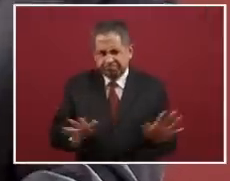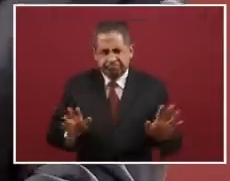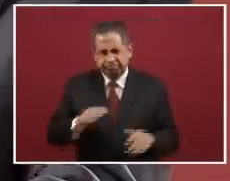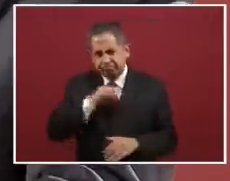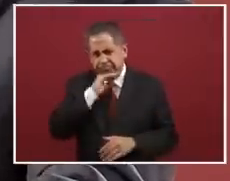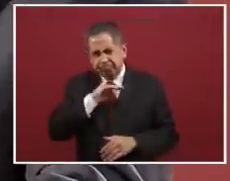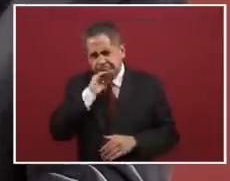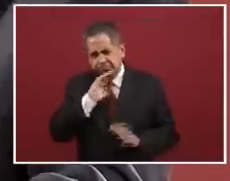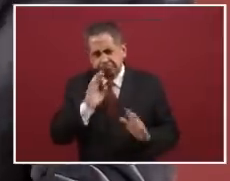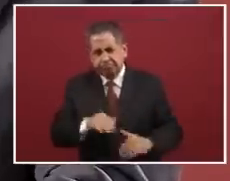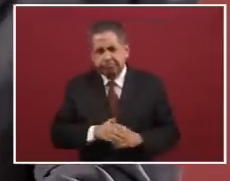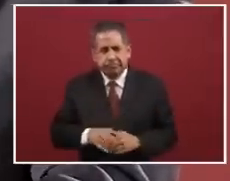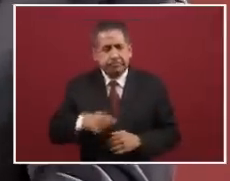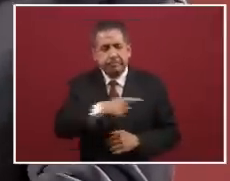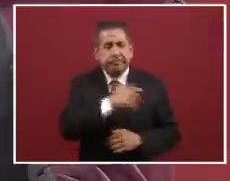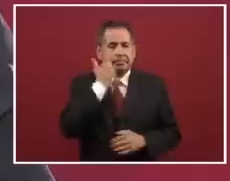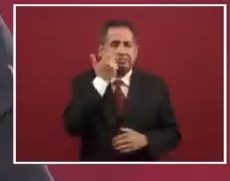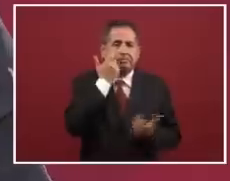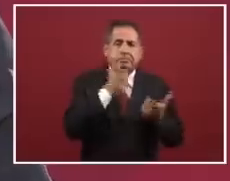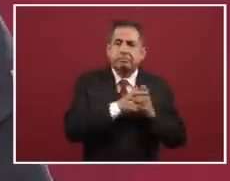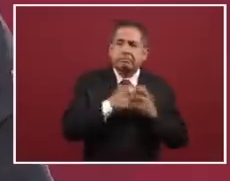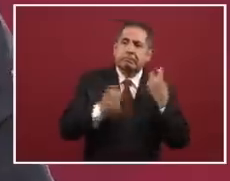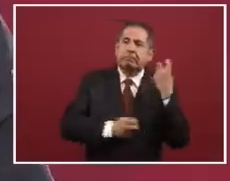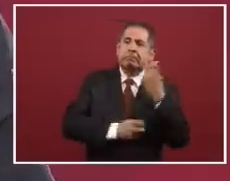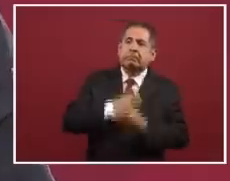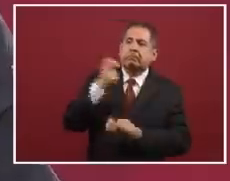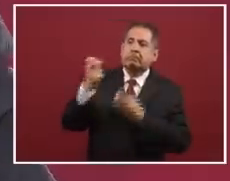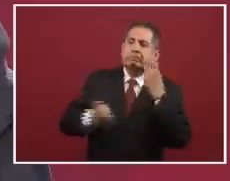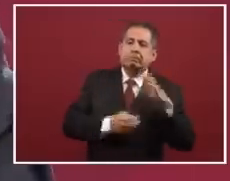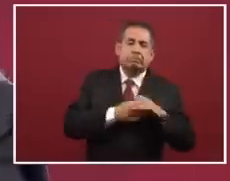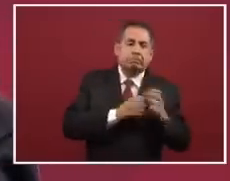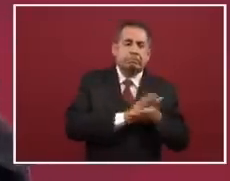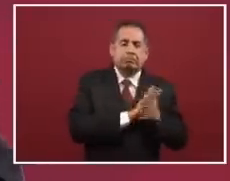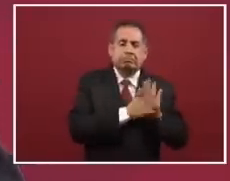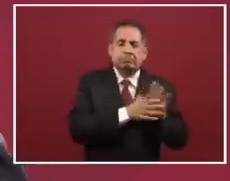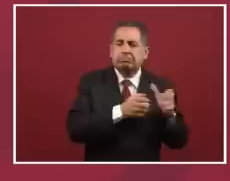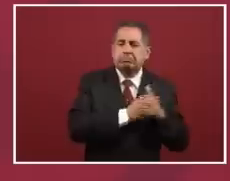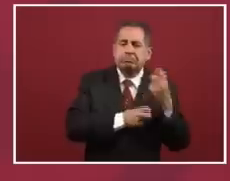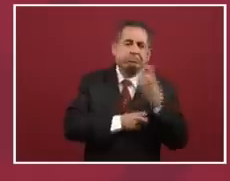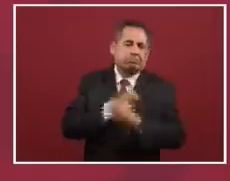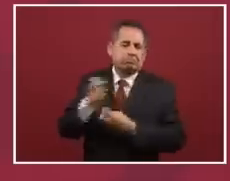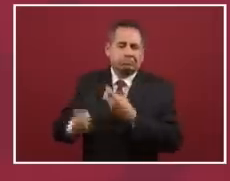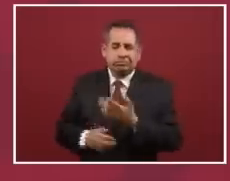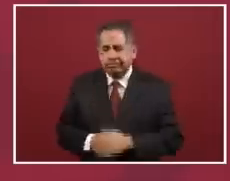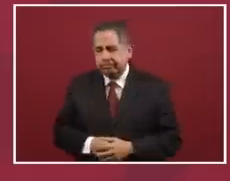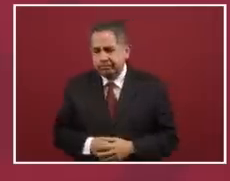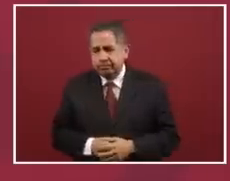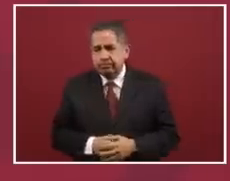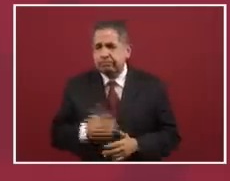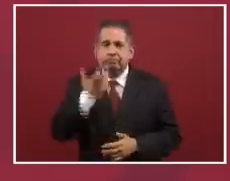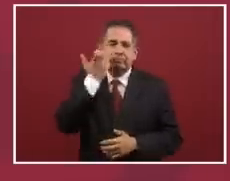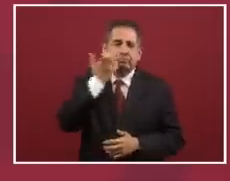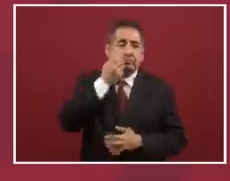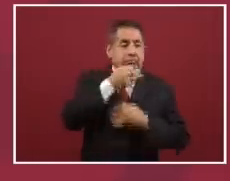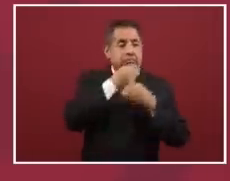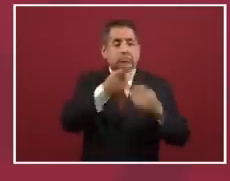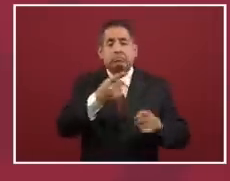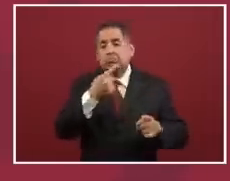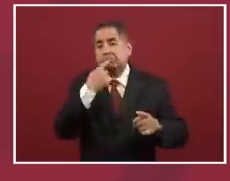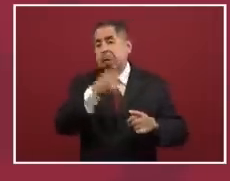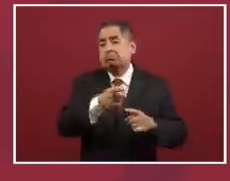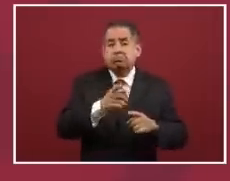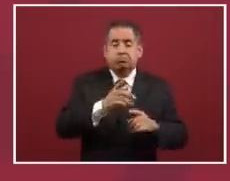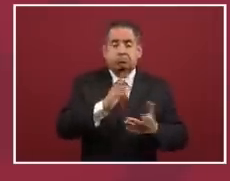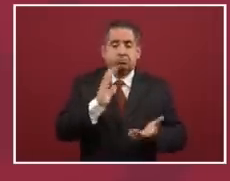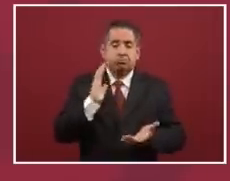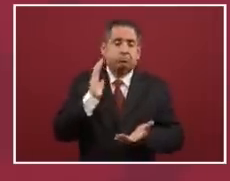porque todo es una campaña mediática, es decir, un amparo para que no se